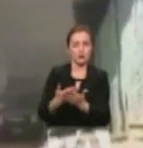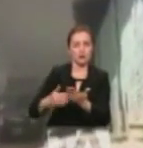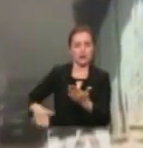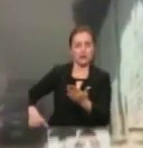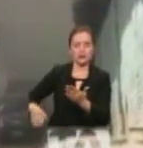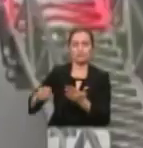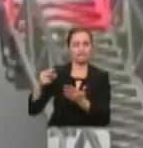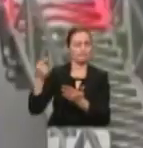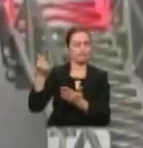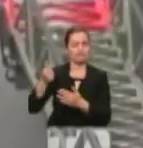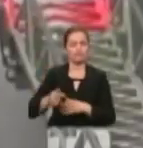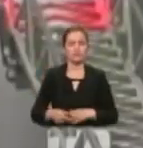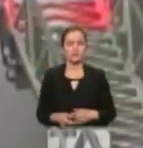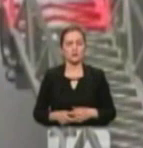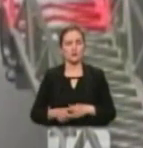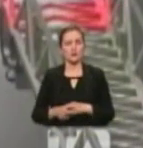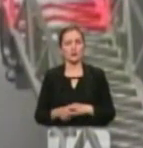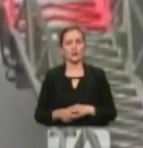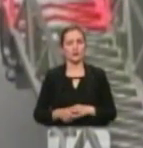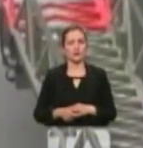para sofocar el incendio.